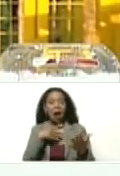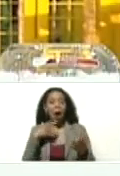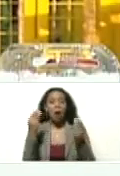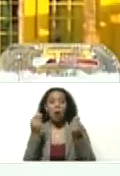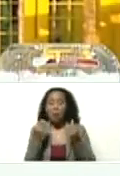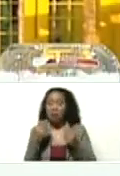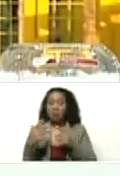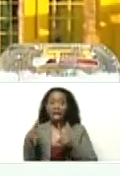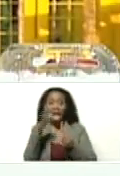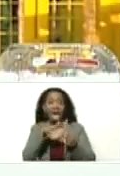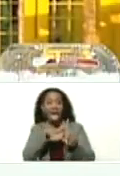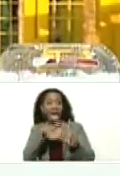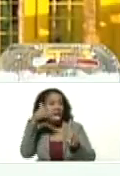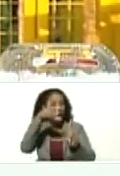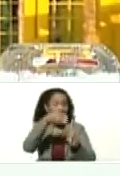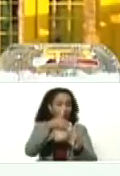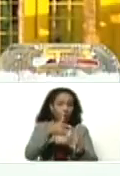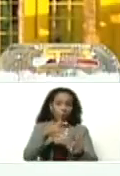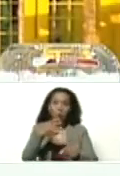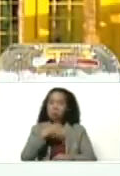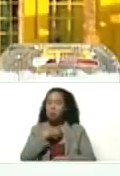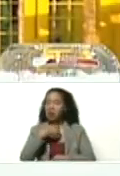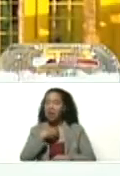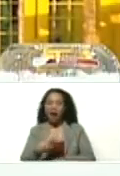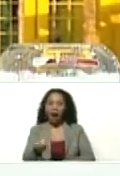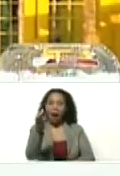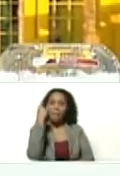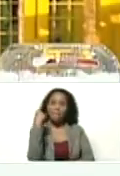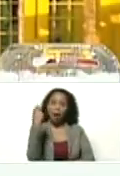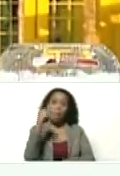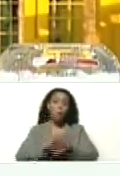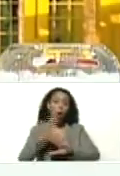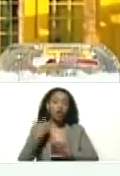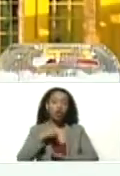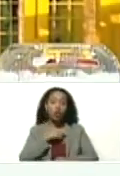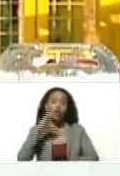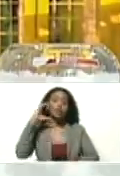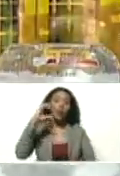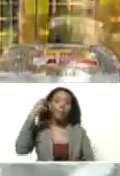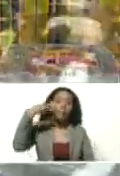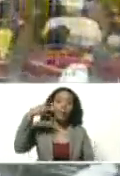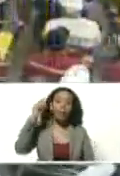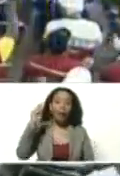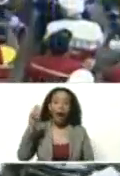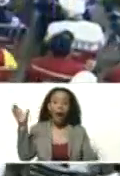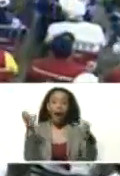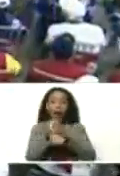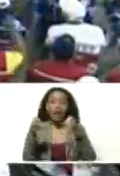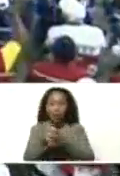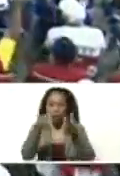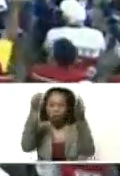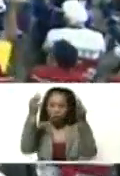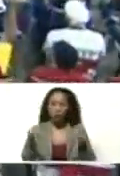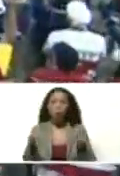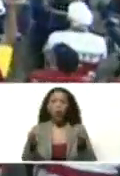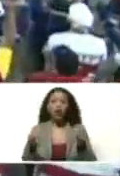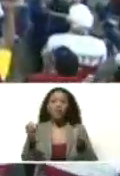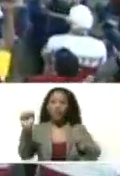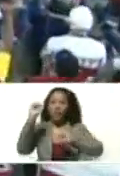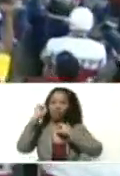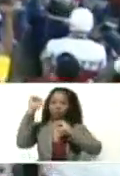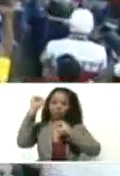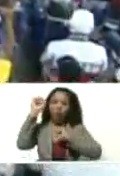con amenazas, ni podrán jamás. Porque con los CPT, equipo seguro,